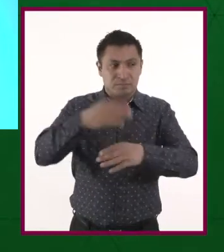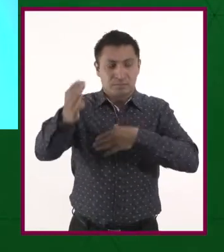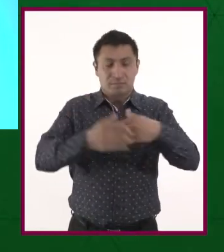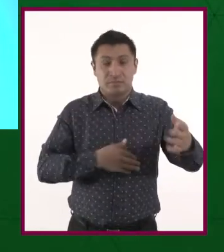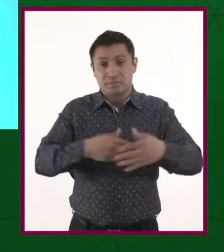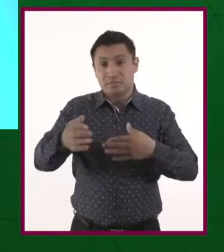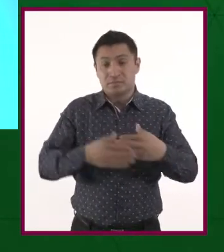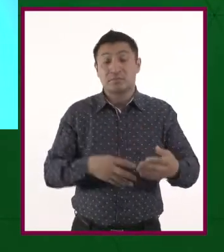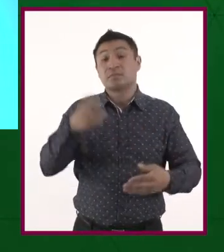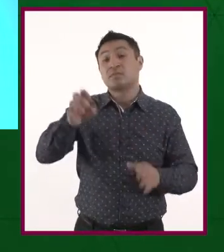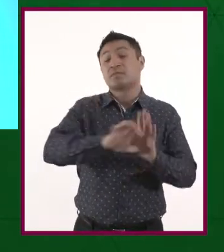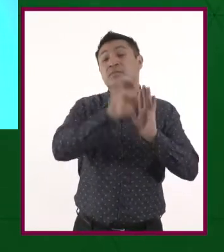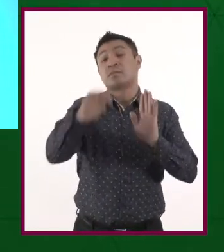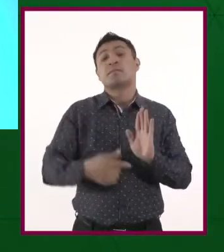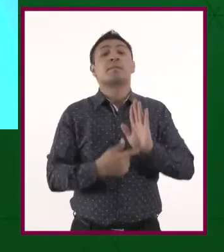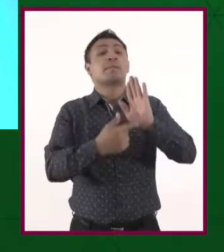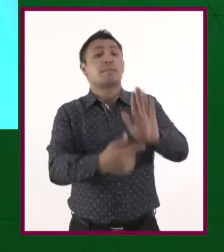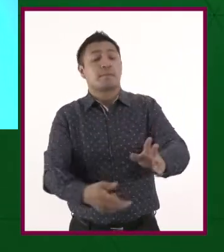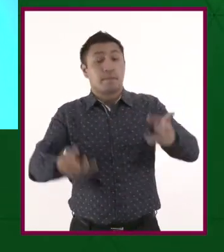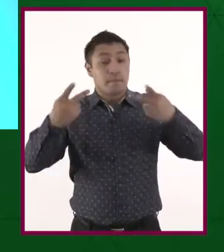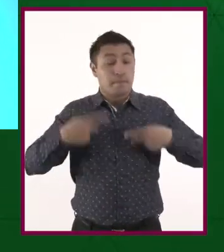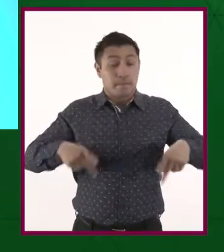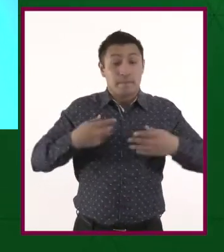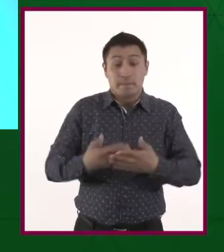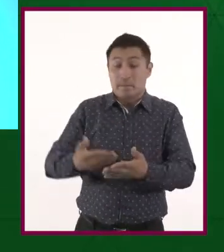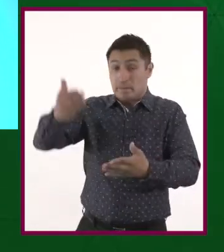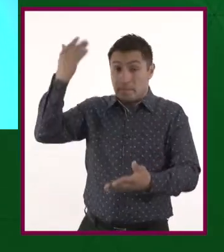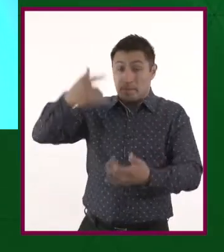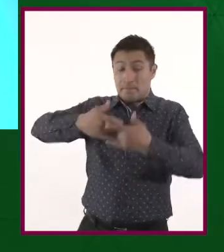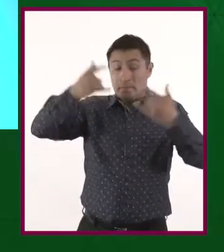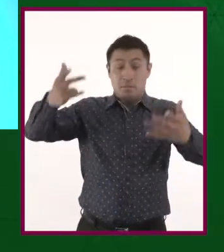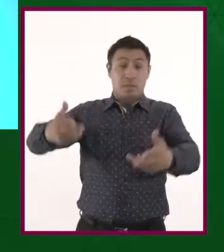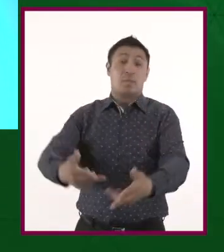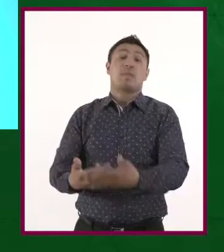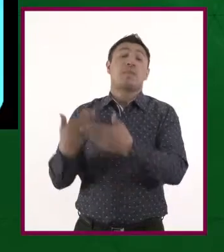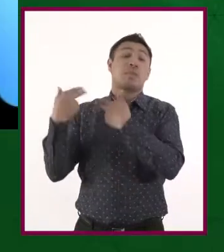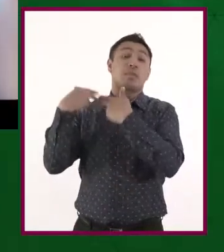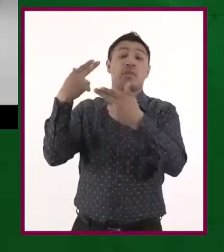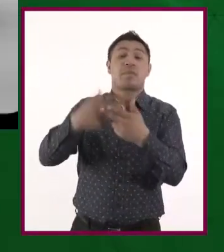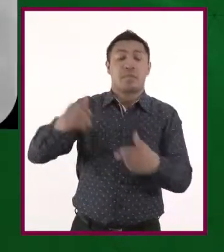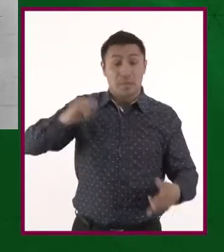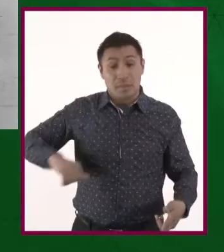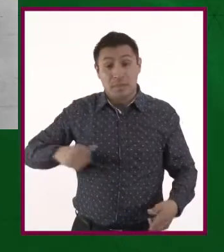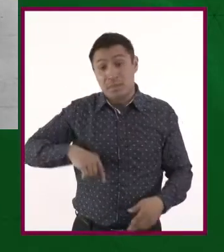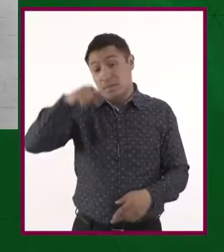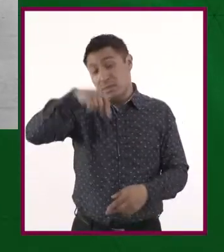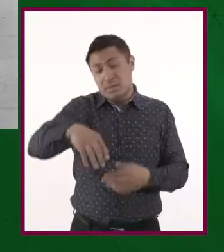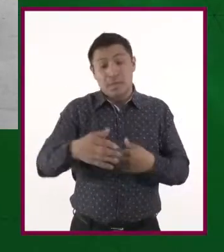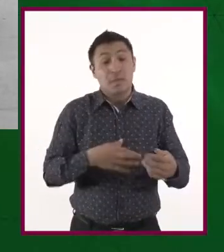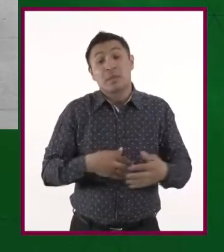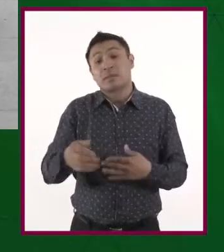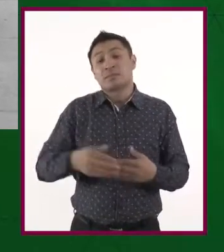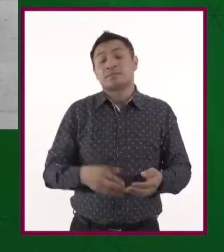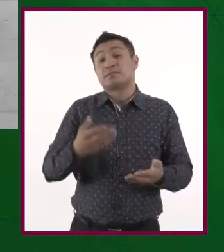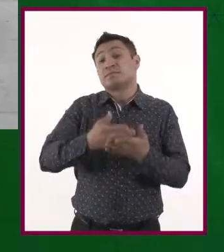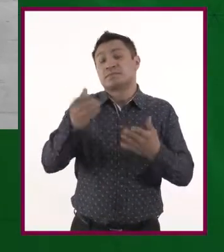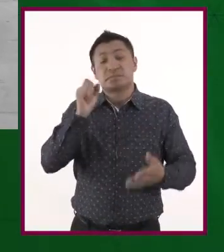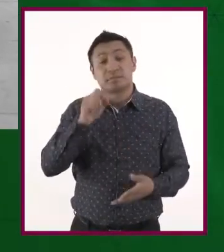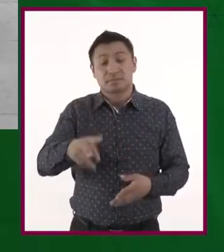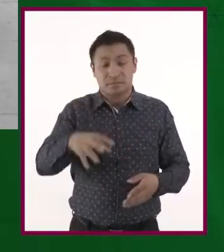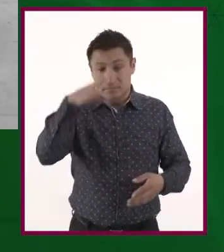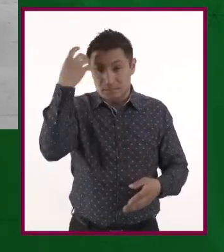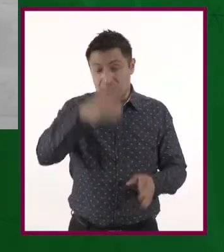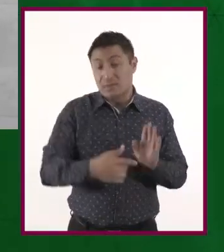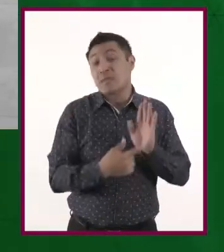Este es un ejemplo de la presencia del pasado en un tiempo presente determinado. Ahora ve esta misma foto de